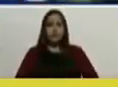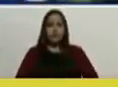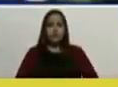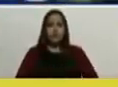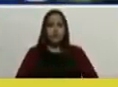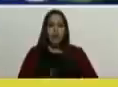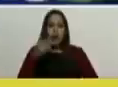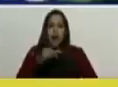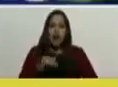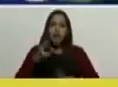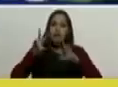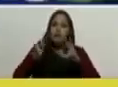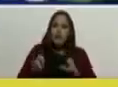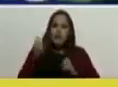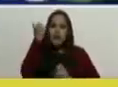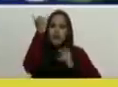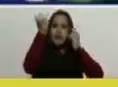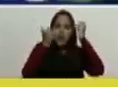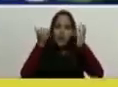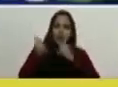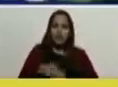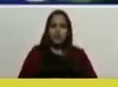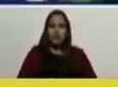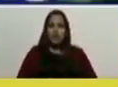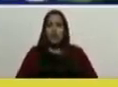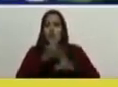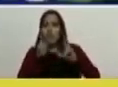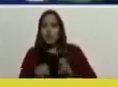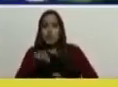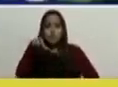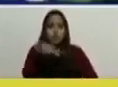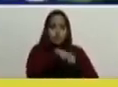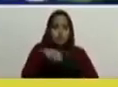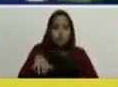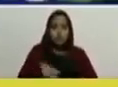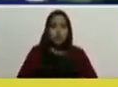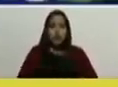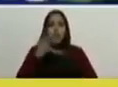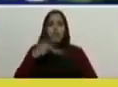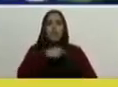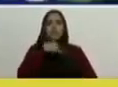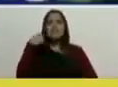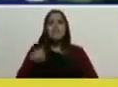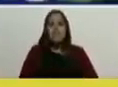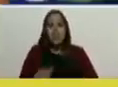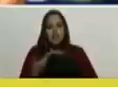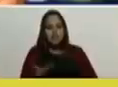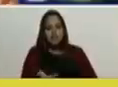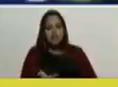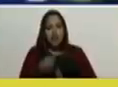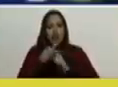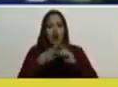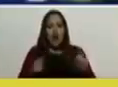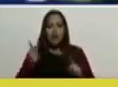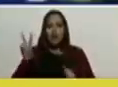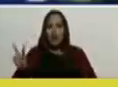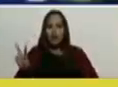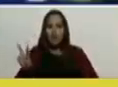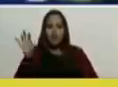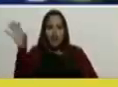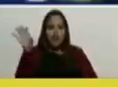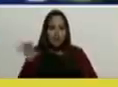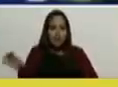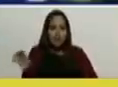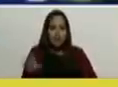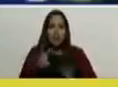Han surgido nuevas potencias y nuevas regiones. La China y otras nuevas potencias y nuevas